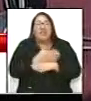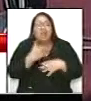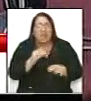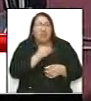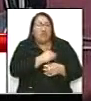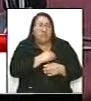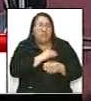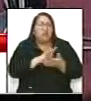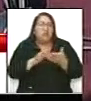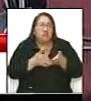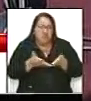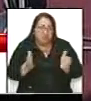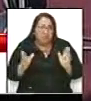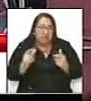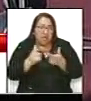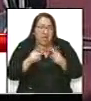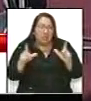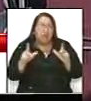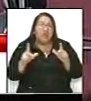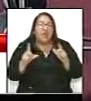en el marco de la ley